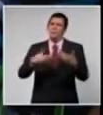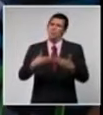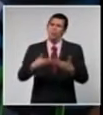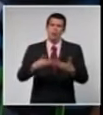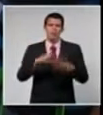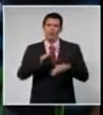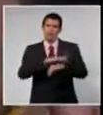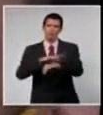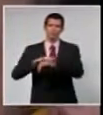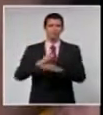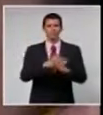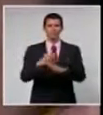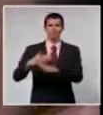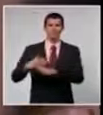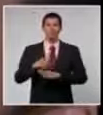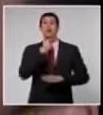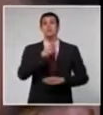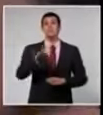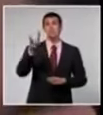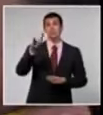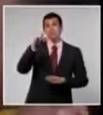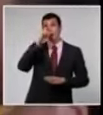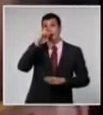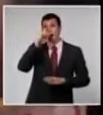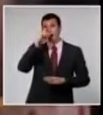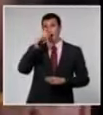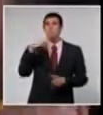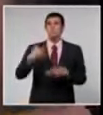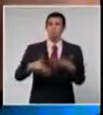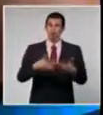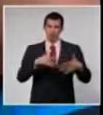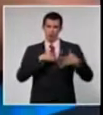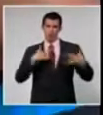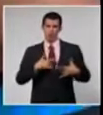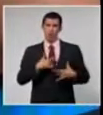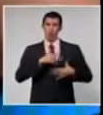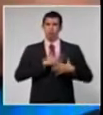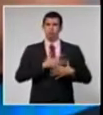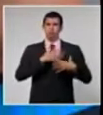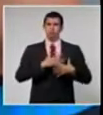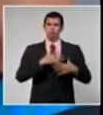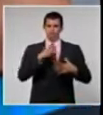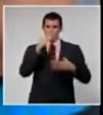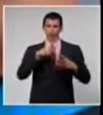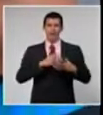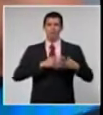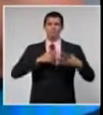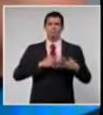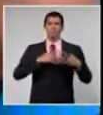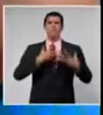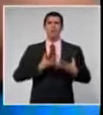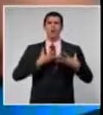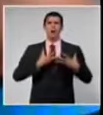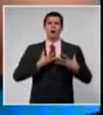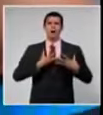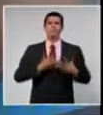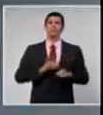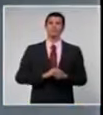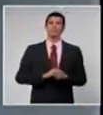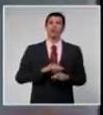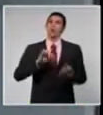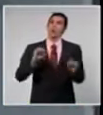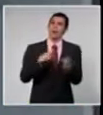fue diagnosticada con hipertensión portal por cateterismo umbilical al nacimiento. Con esa edad se le practicó una operación